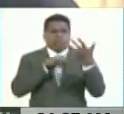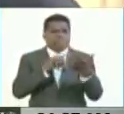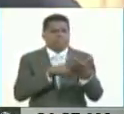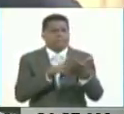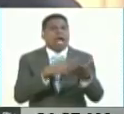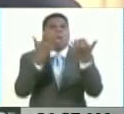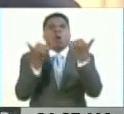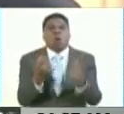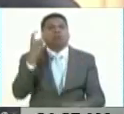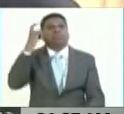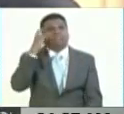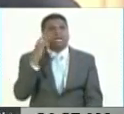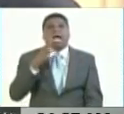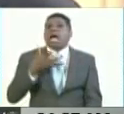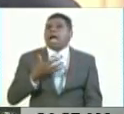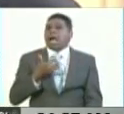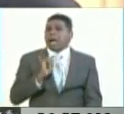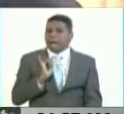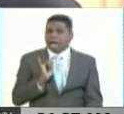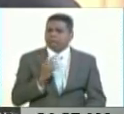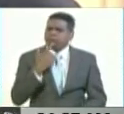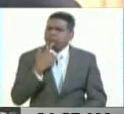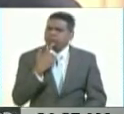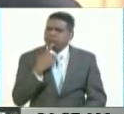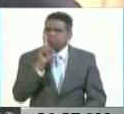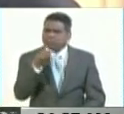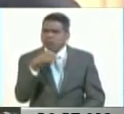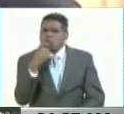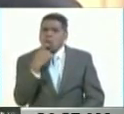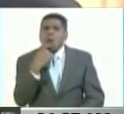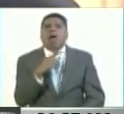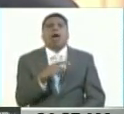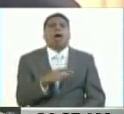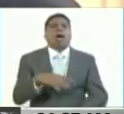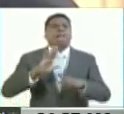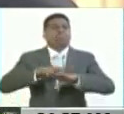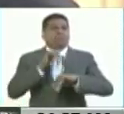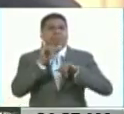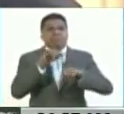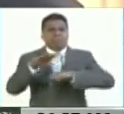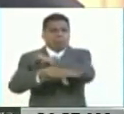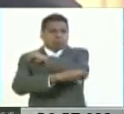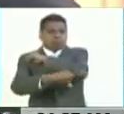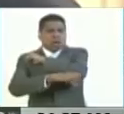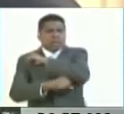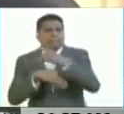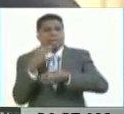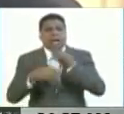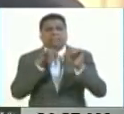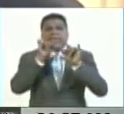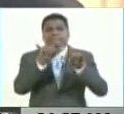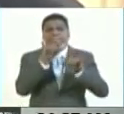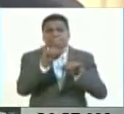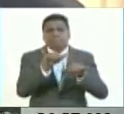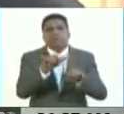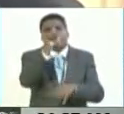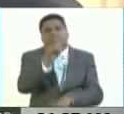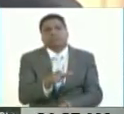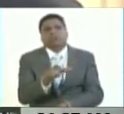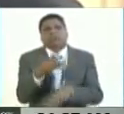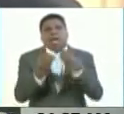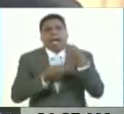existe la posibilidad de cualquier tipo de hackeo porque la misma gente que hacen los sistemas, muchas veces hasta las